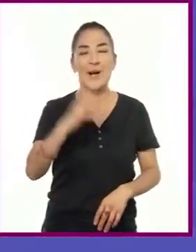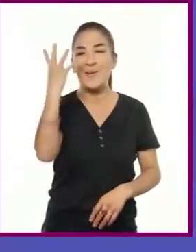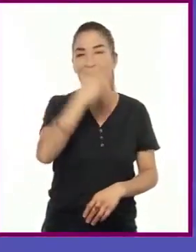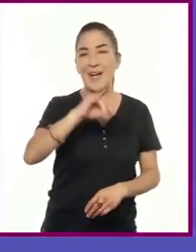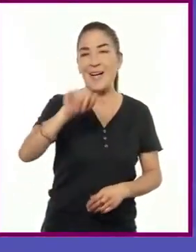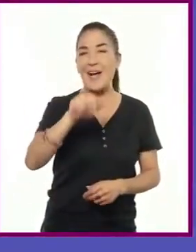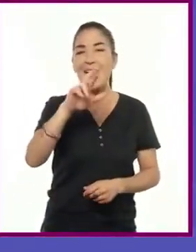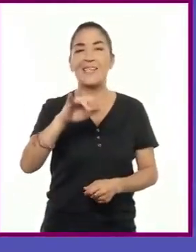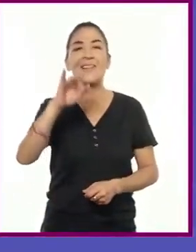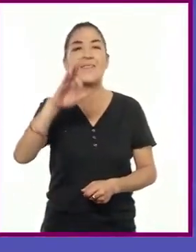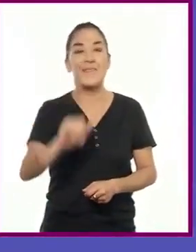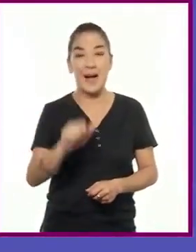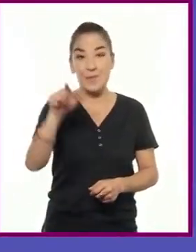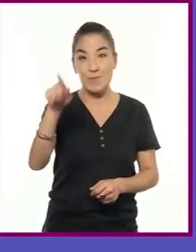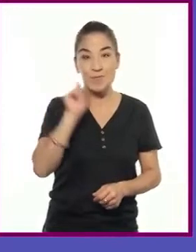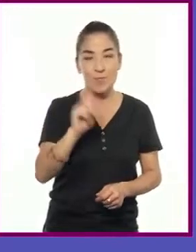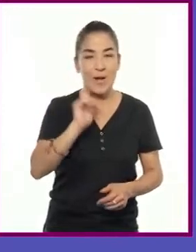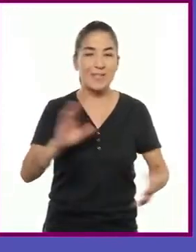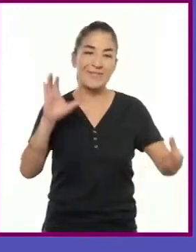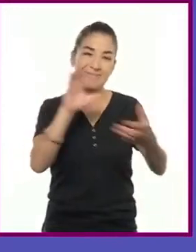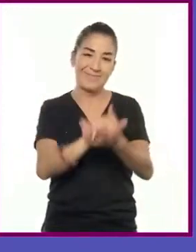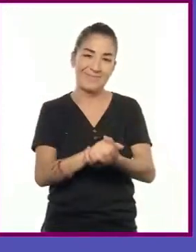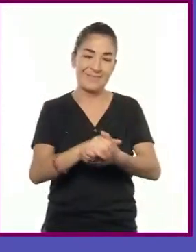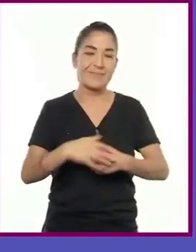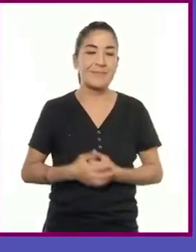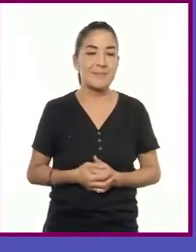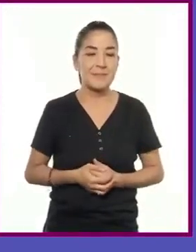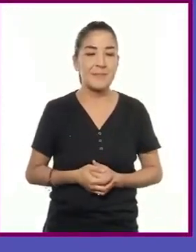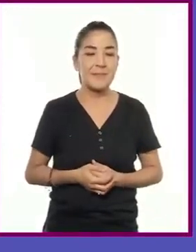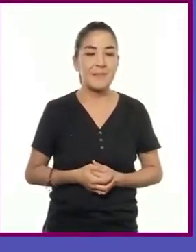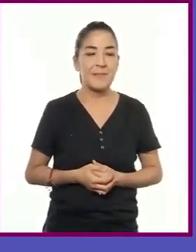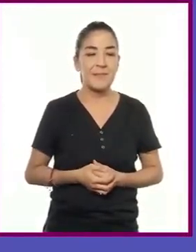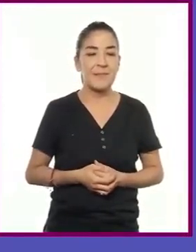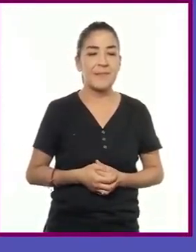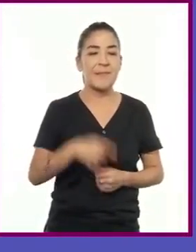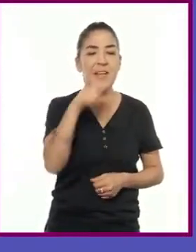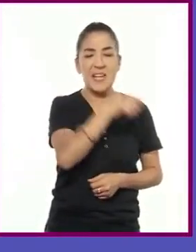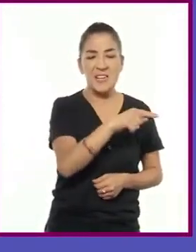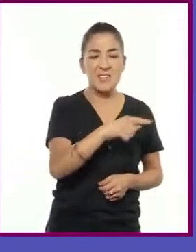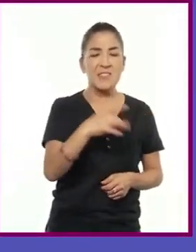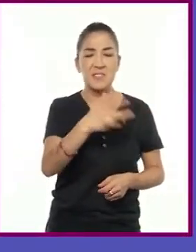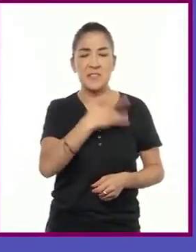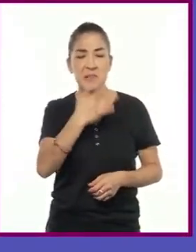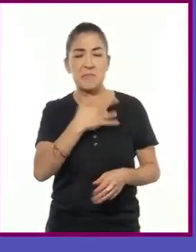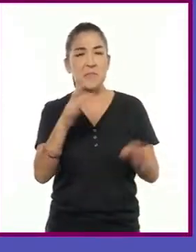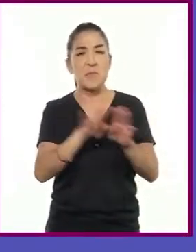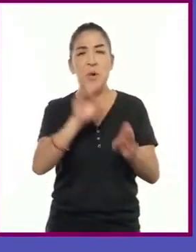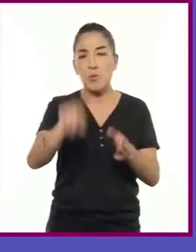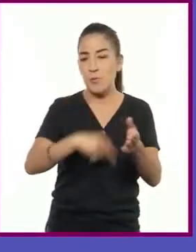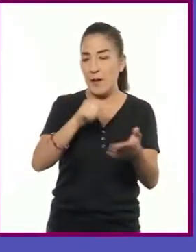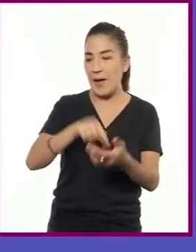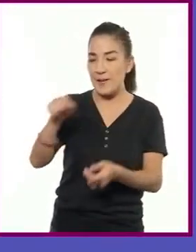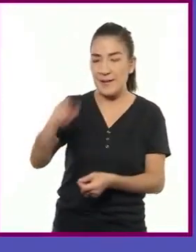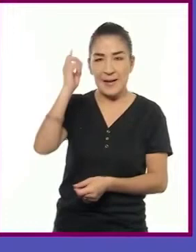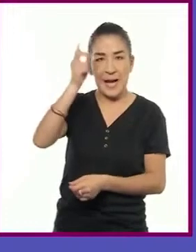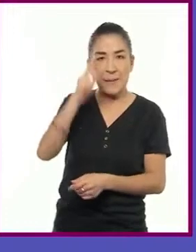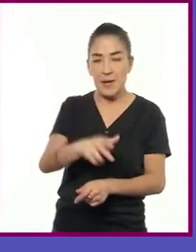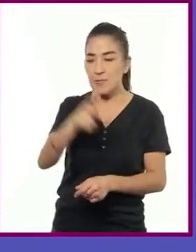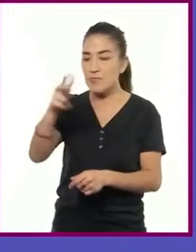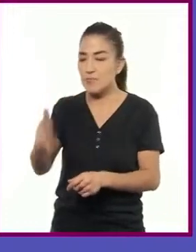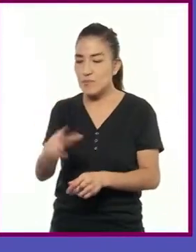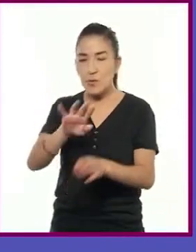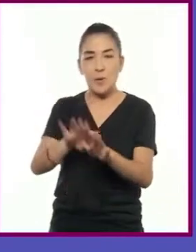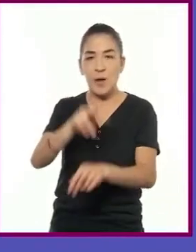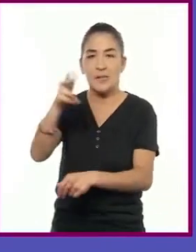con quien contrae matrimonio. Él se apeó y puso su caballo en un lugar secreto que allí halló, y